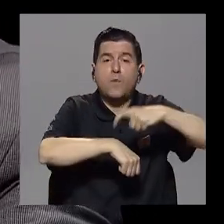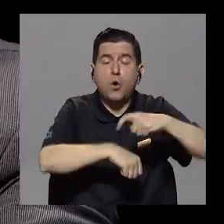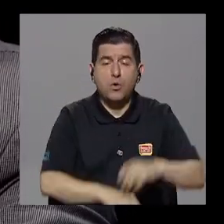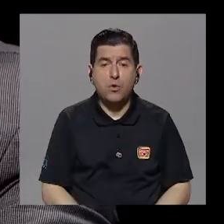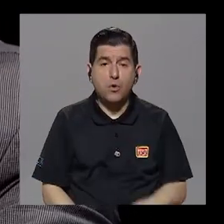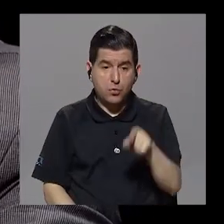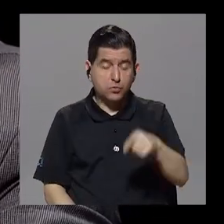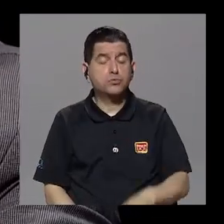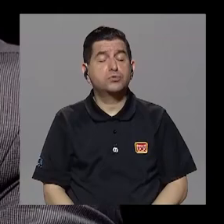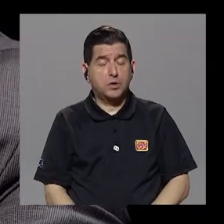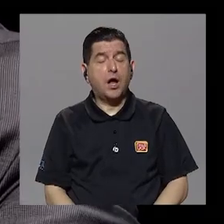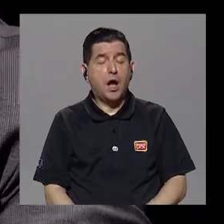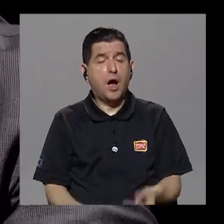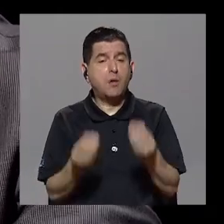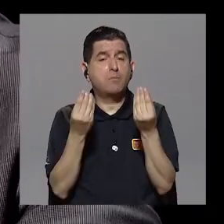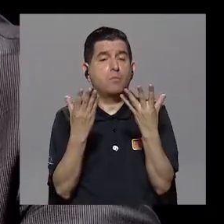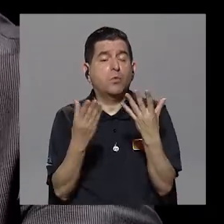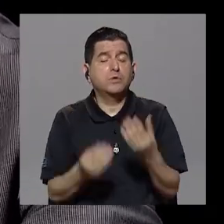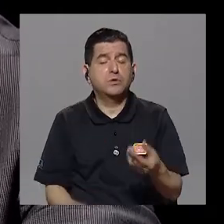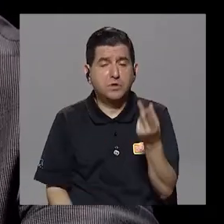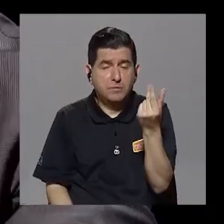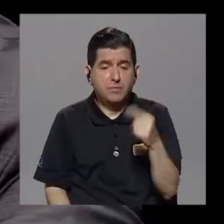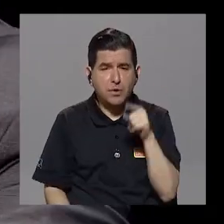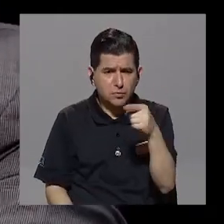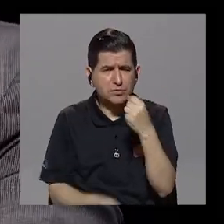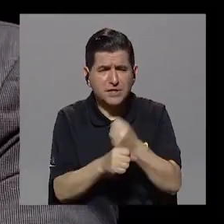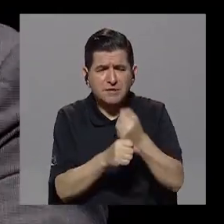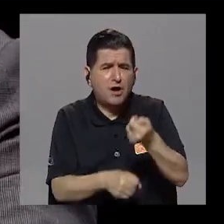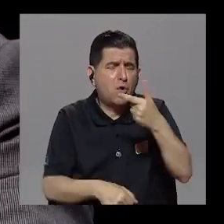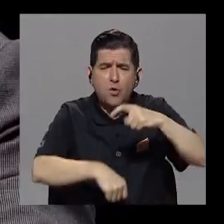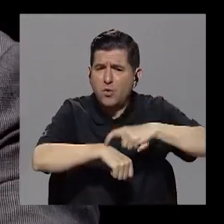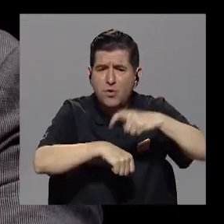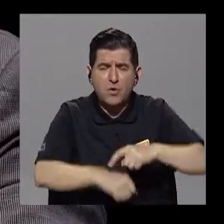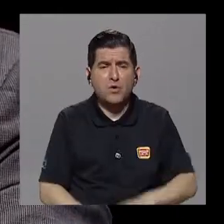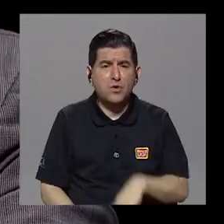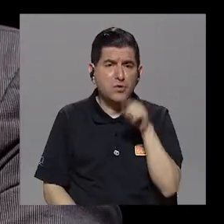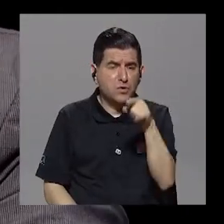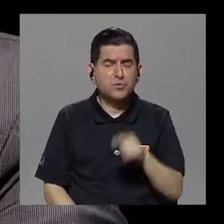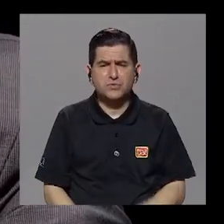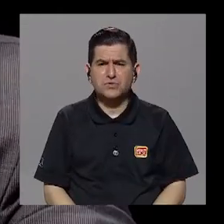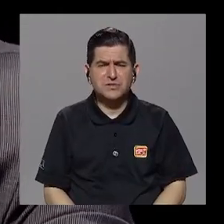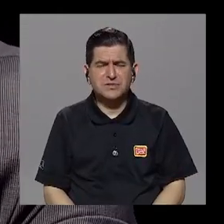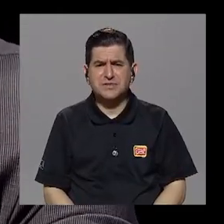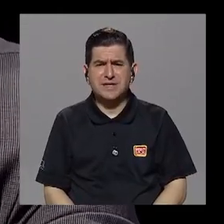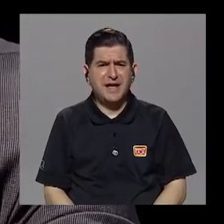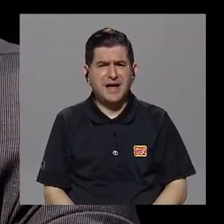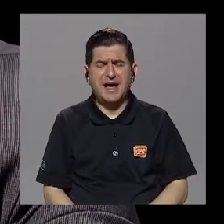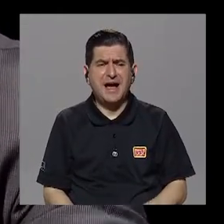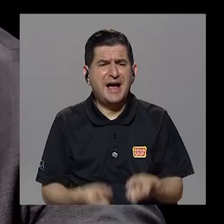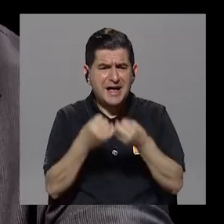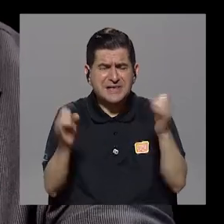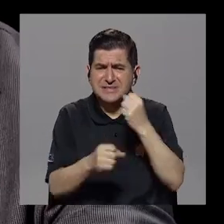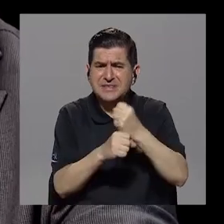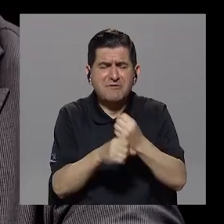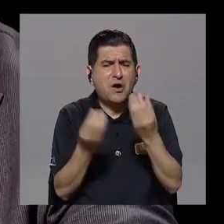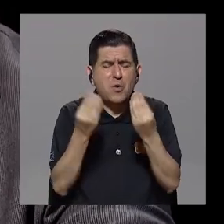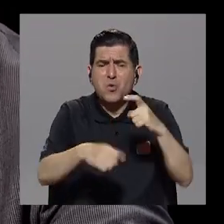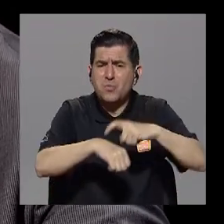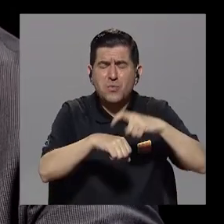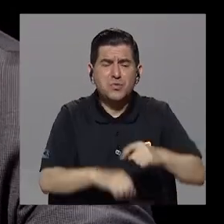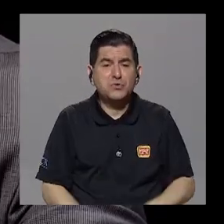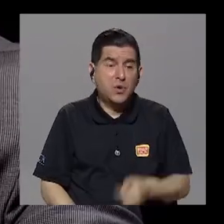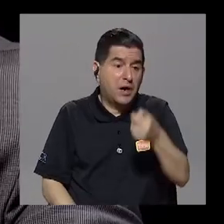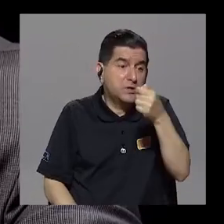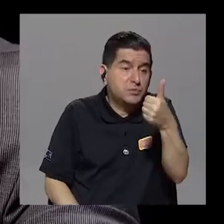llega mucho dinero. Si trabajaste poco tiempo y pasaste desempleado mucho tiempo, te damos poco dinero. Entonces queda como al